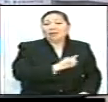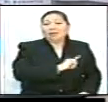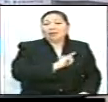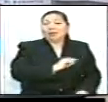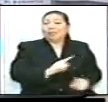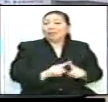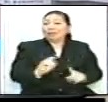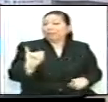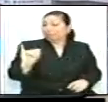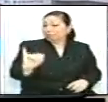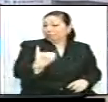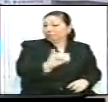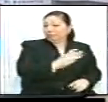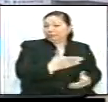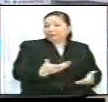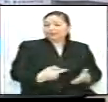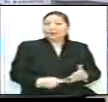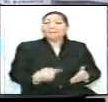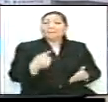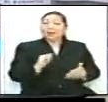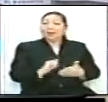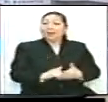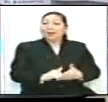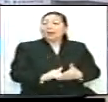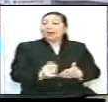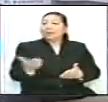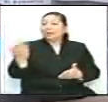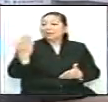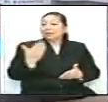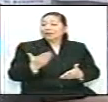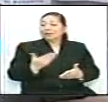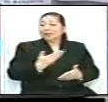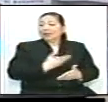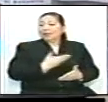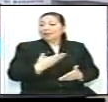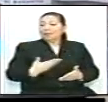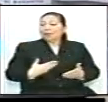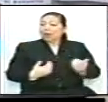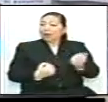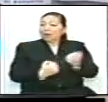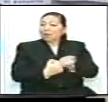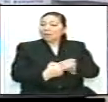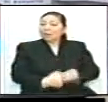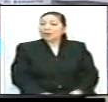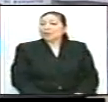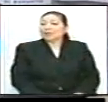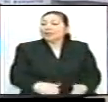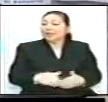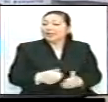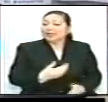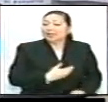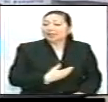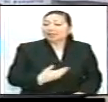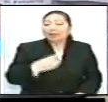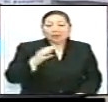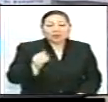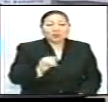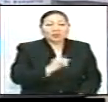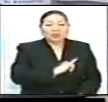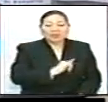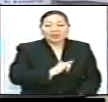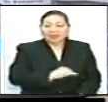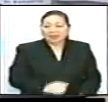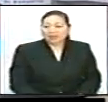autónoma. Y le creamos una institución para el amigo que llegó a la presidencia o lo apoyó a la candidatura presidencial, le creas un instituto.